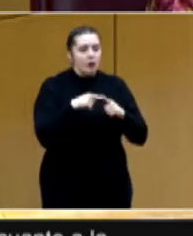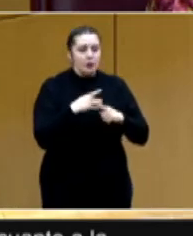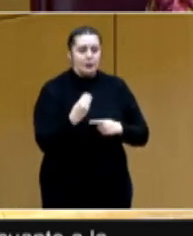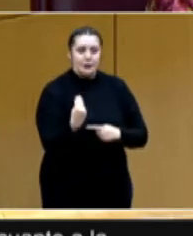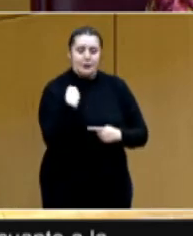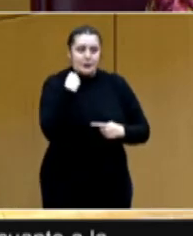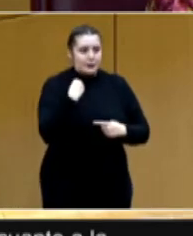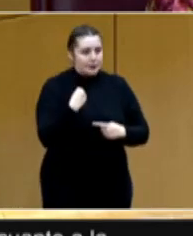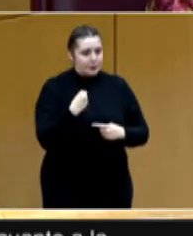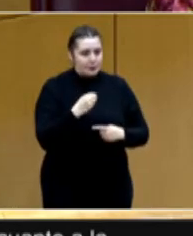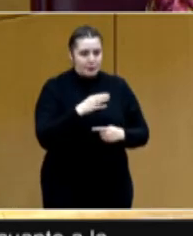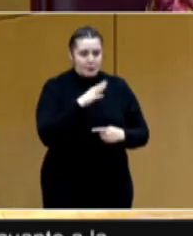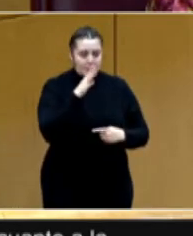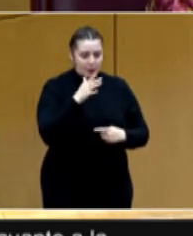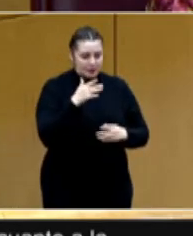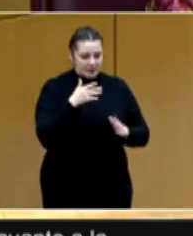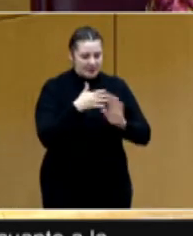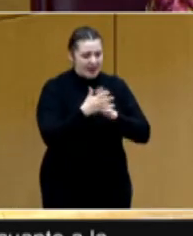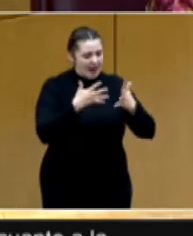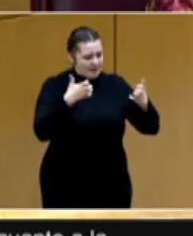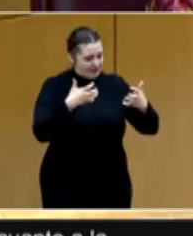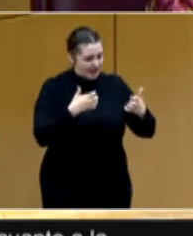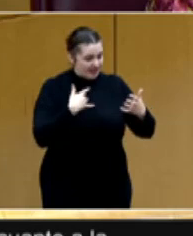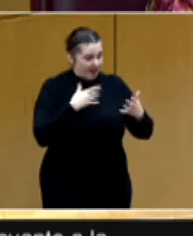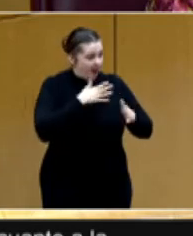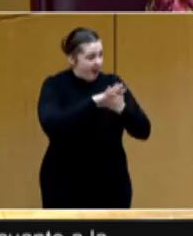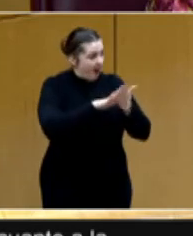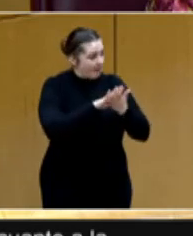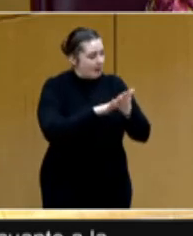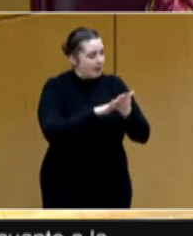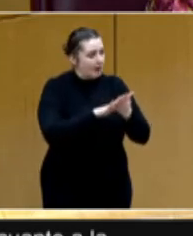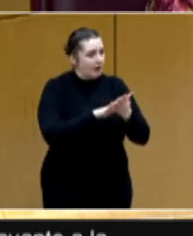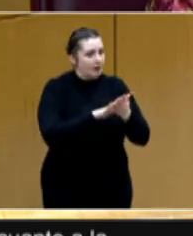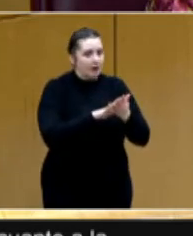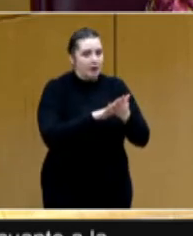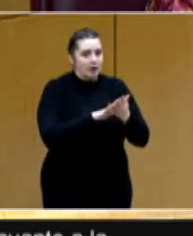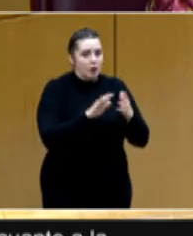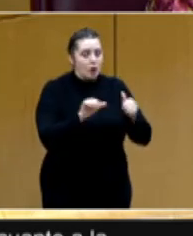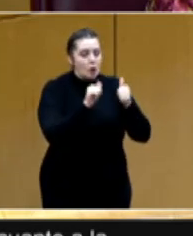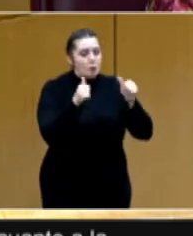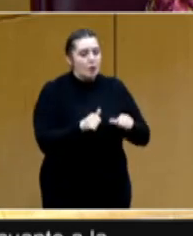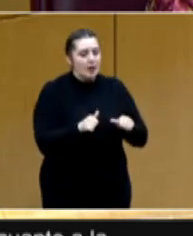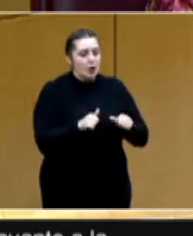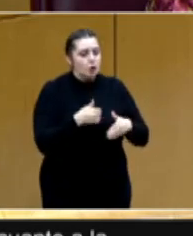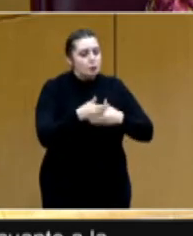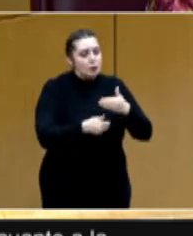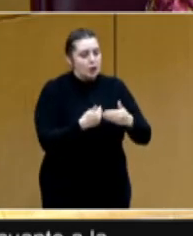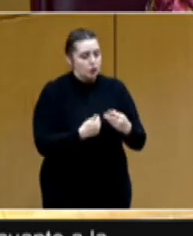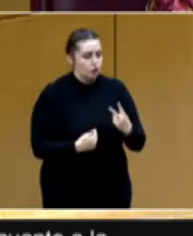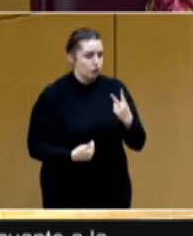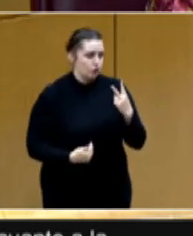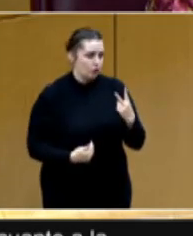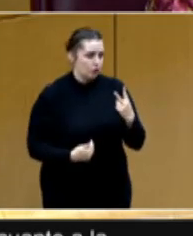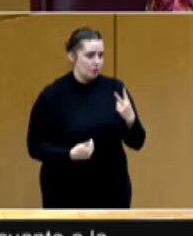Porque además en la misma frase habló de dos modelos de proceso con